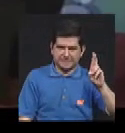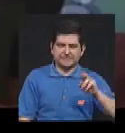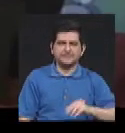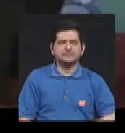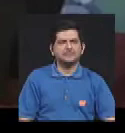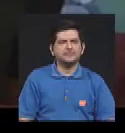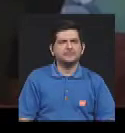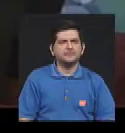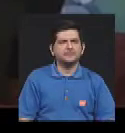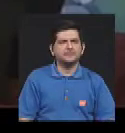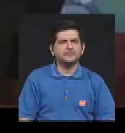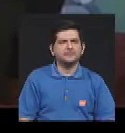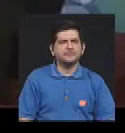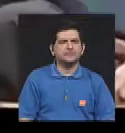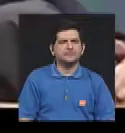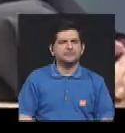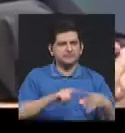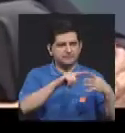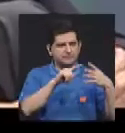Ramírez,